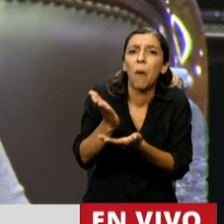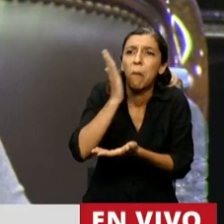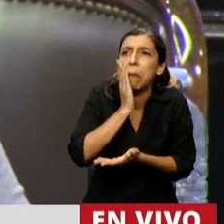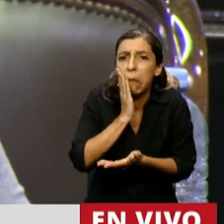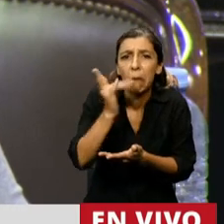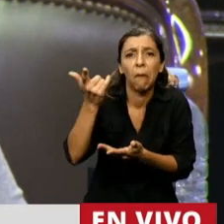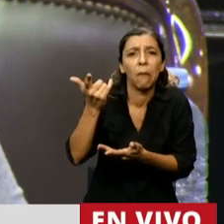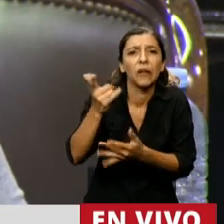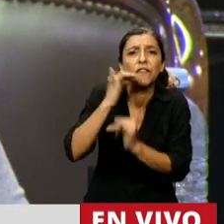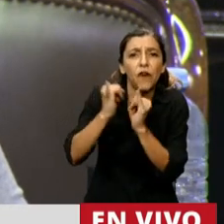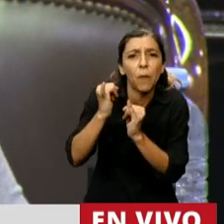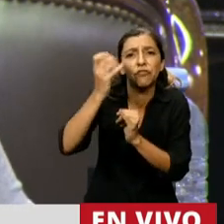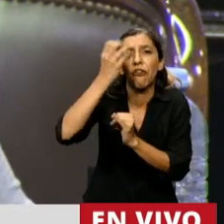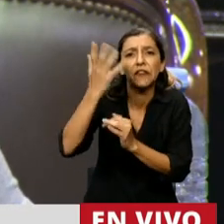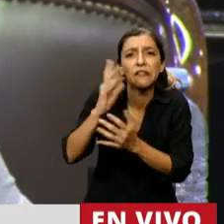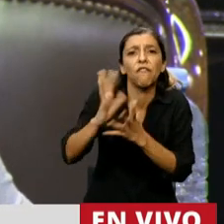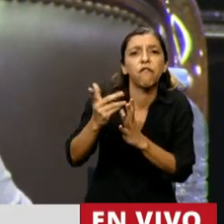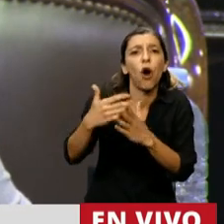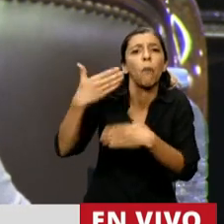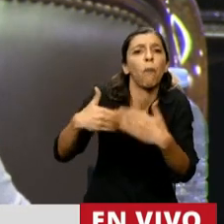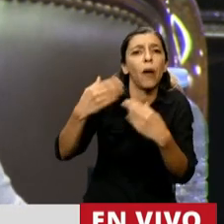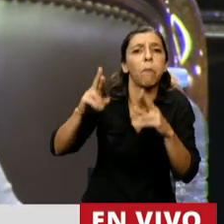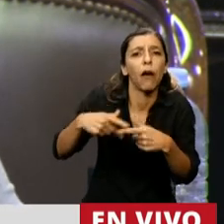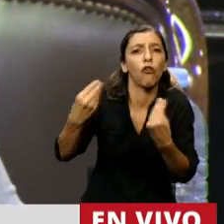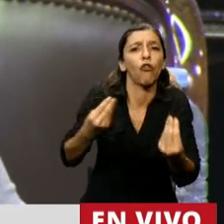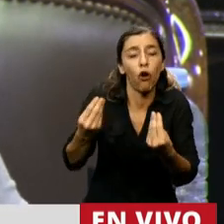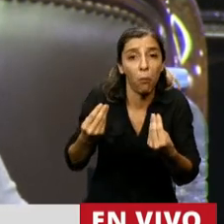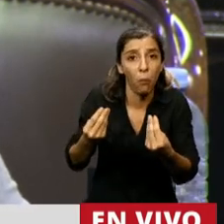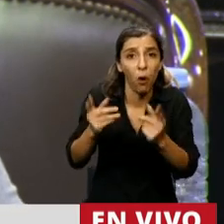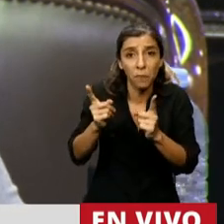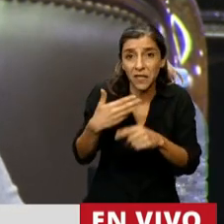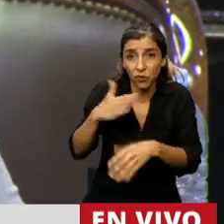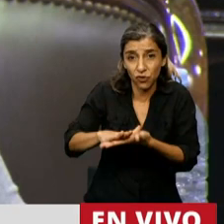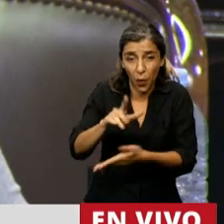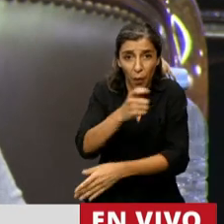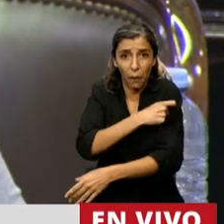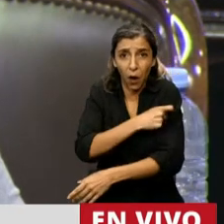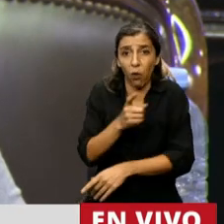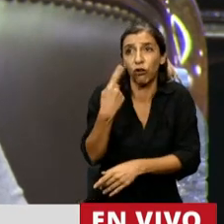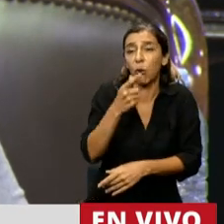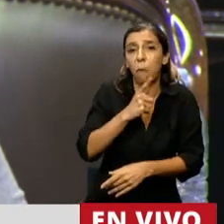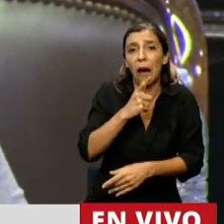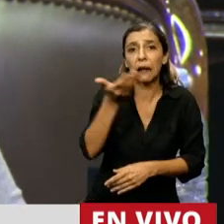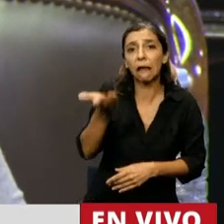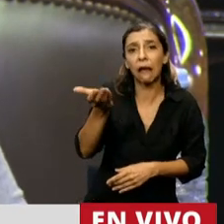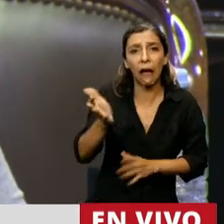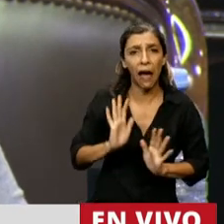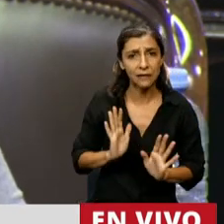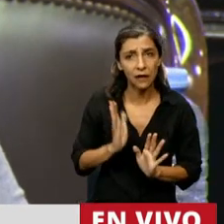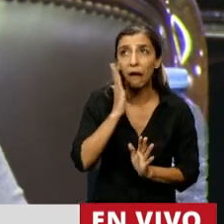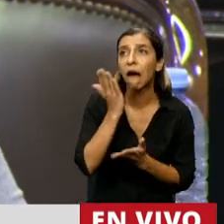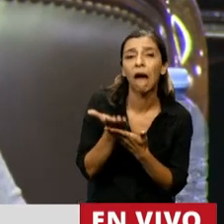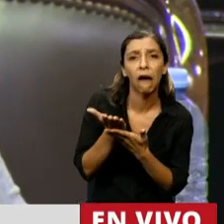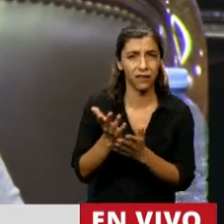respecto a cómo se va a implementar y el proceso de aprobación de la vacuna. Lo estamos mendigando. En segundo lugar, también pedimos que